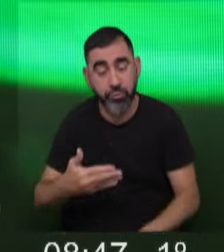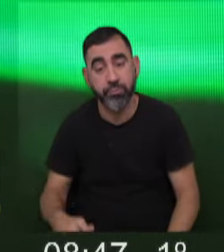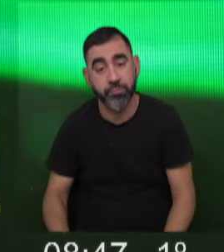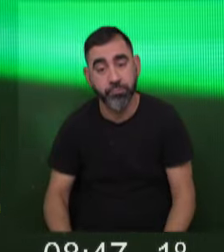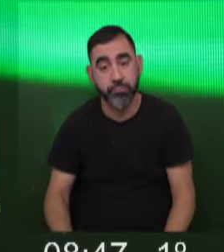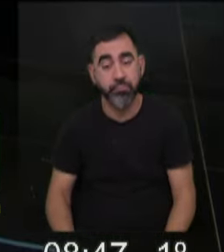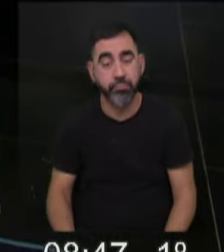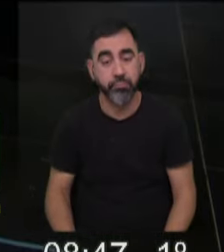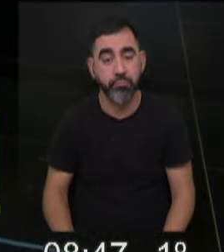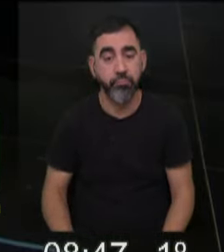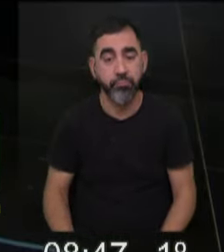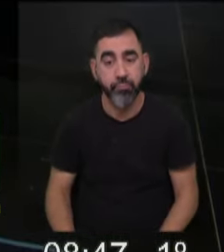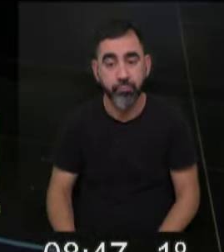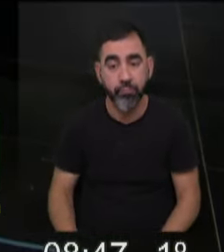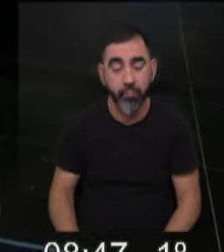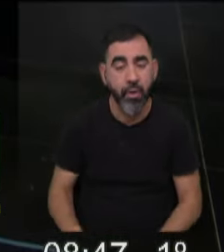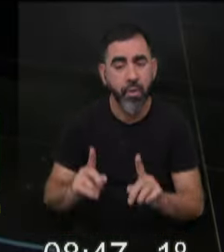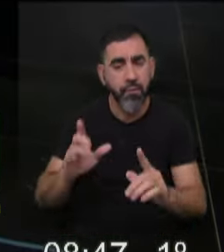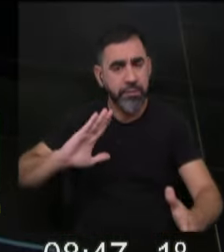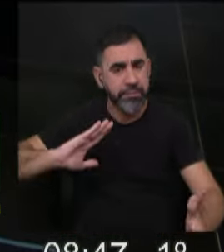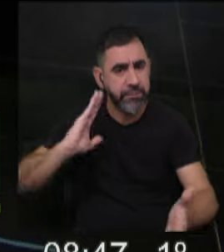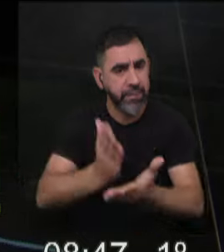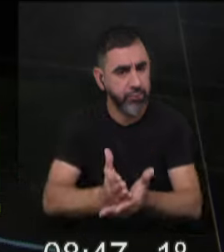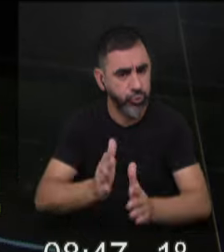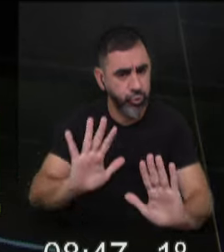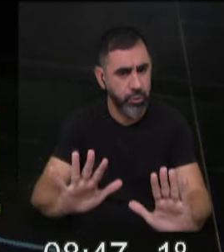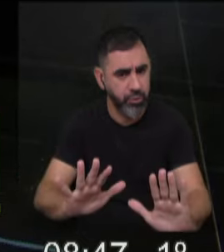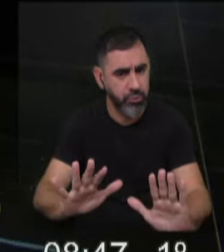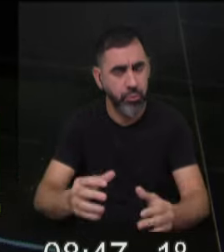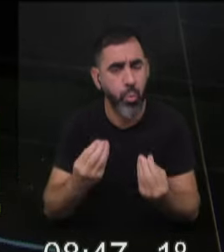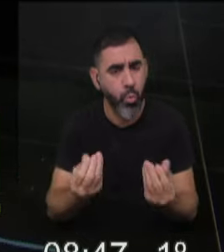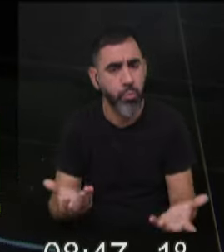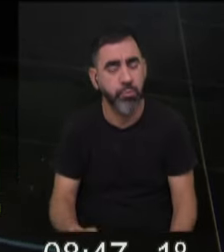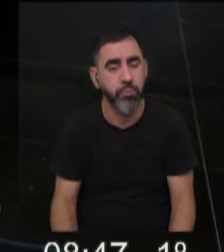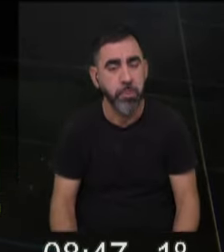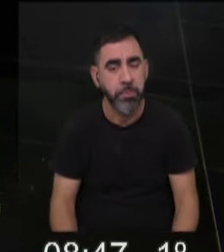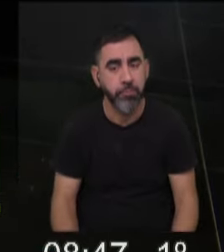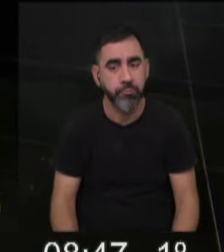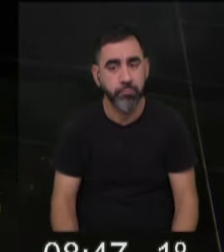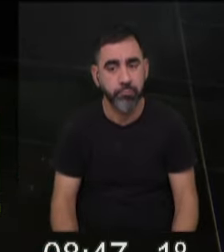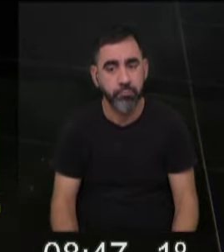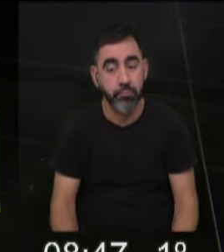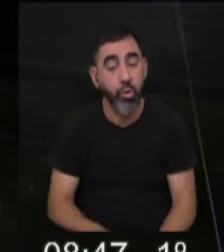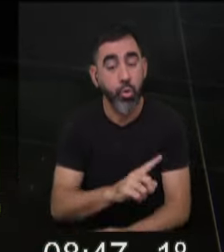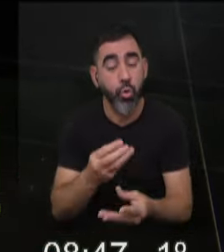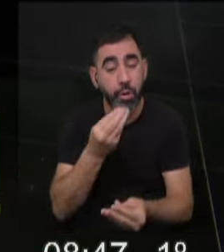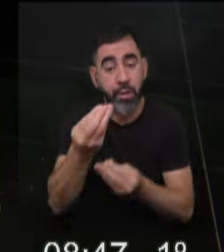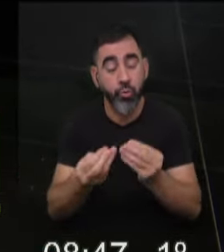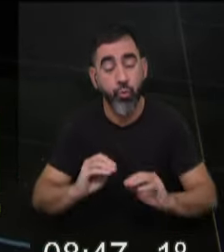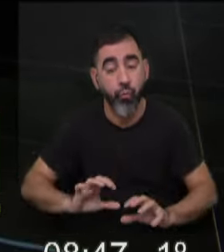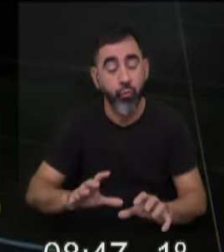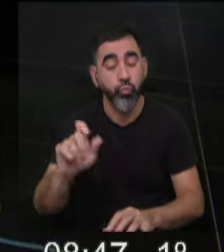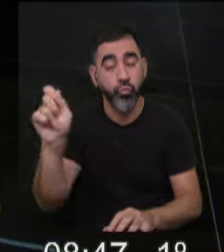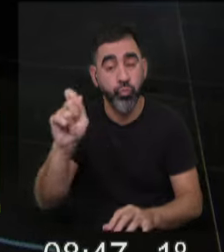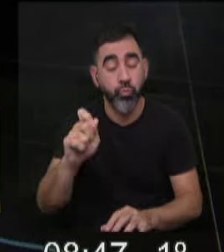Oscar? ¿Debe haber sanciones para esto? ¿Qué datos tienen ustedes? No ingreso de gente a la función